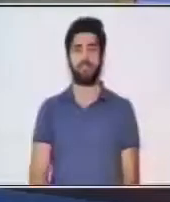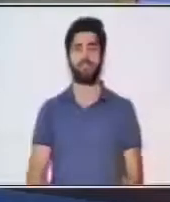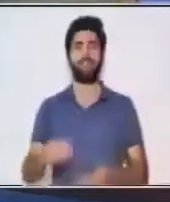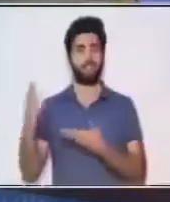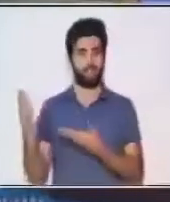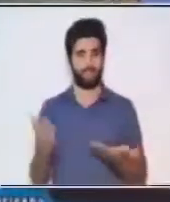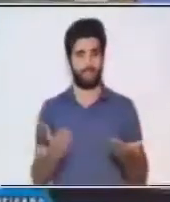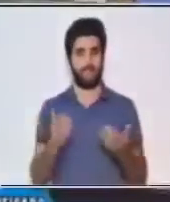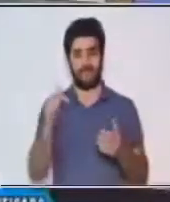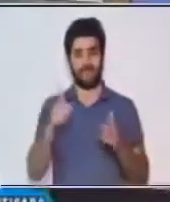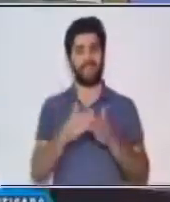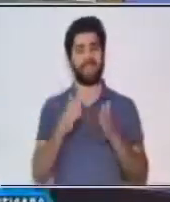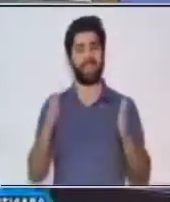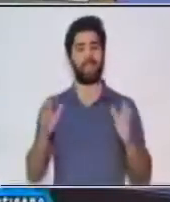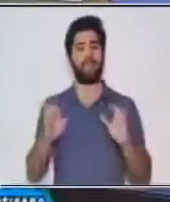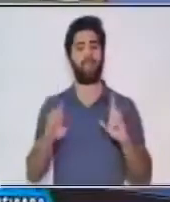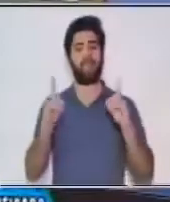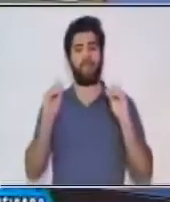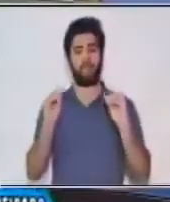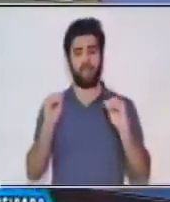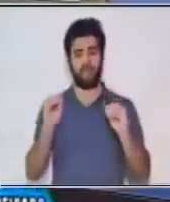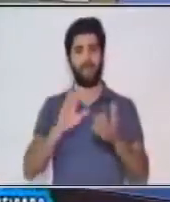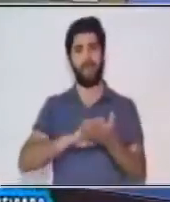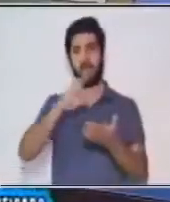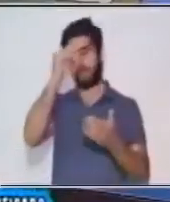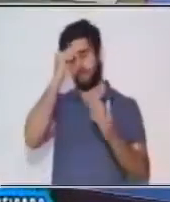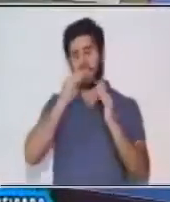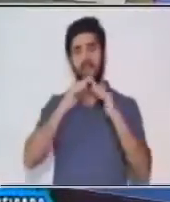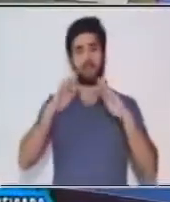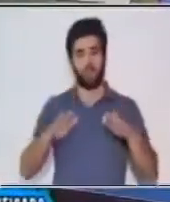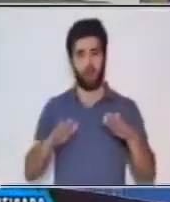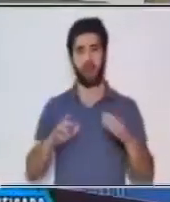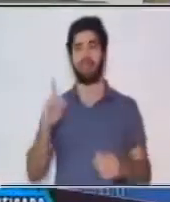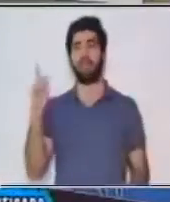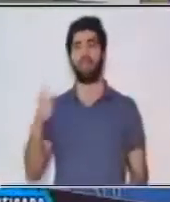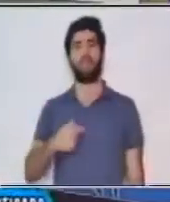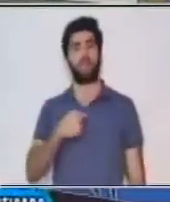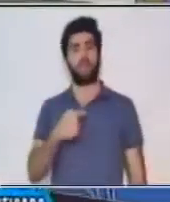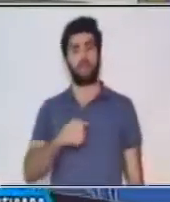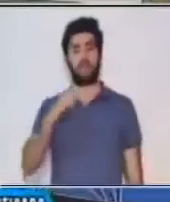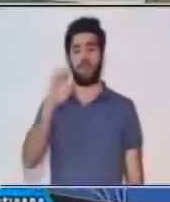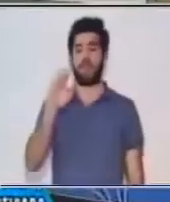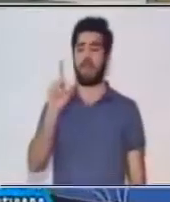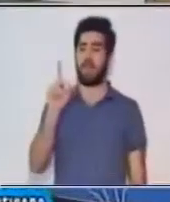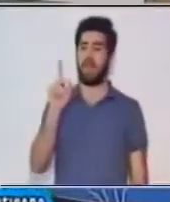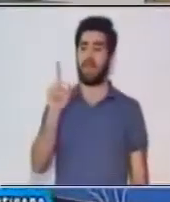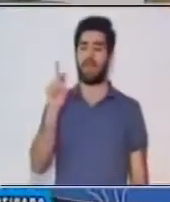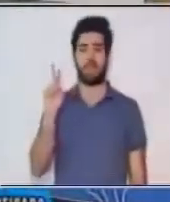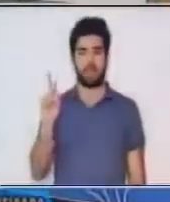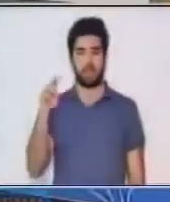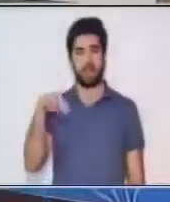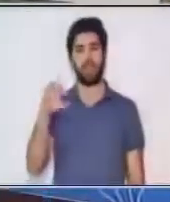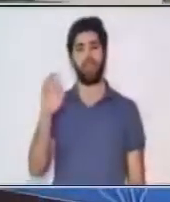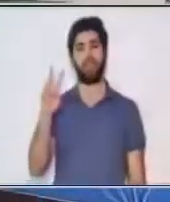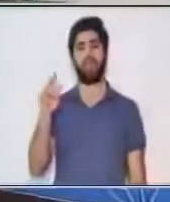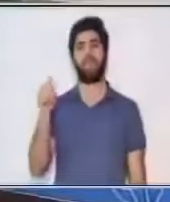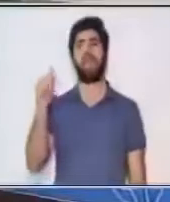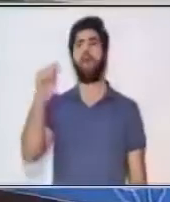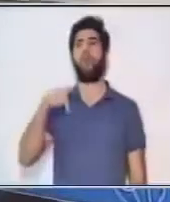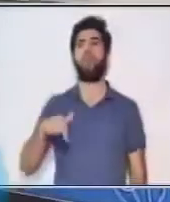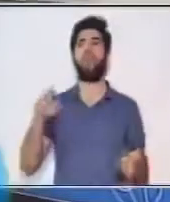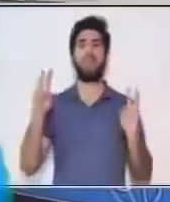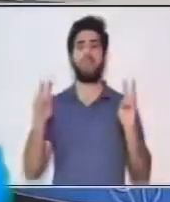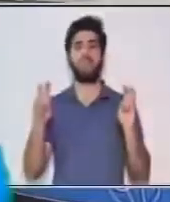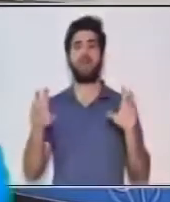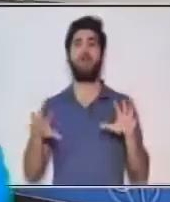Bienvenido a este espacio educativo Aprende en Casa. Soy Edinova y en esta oportunidad desarrollaré el tema aplicaciones